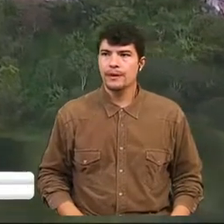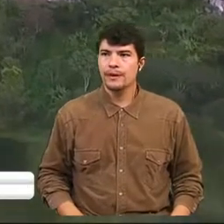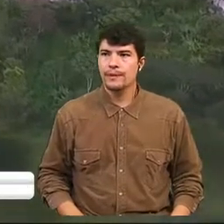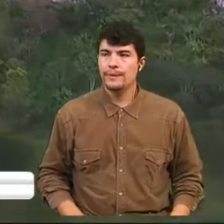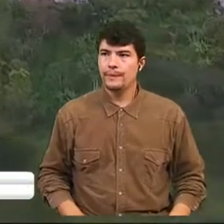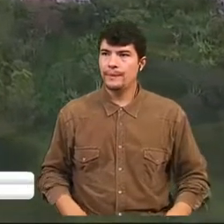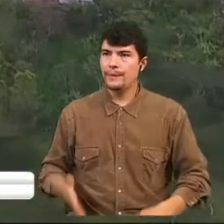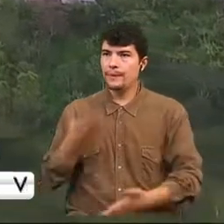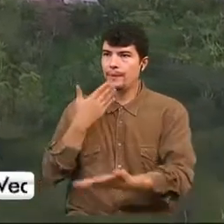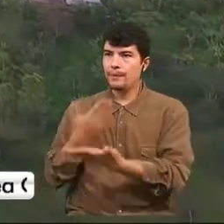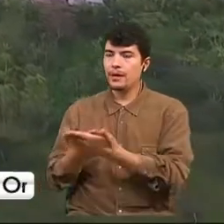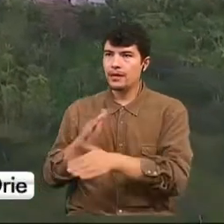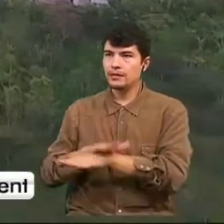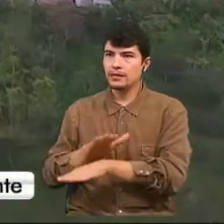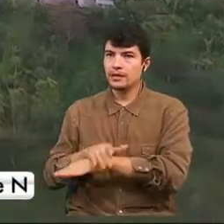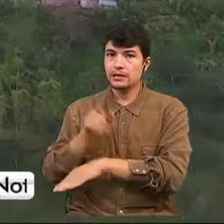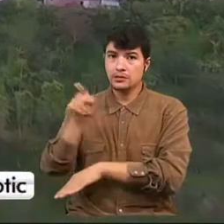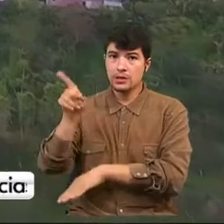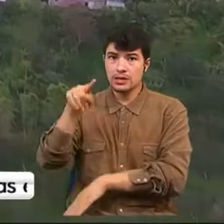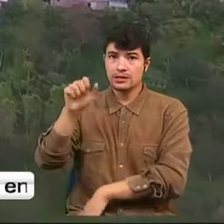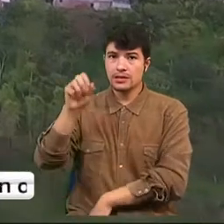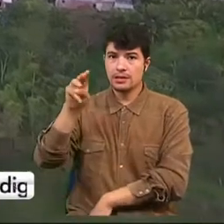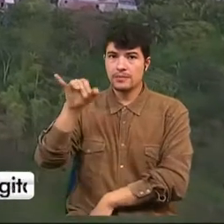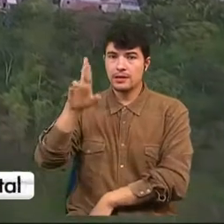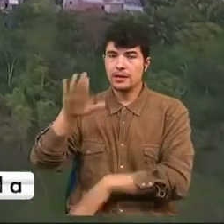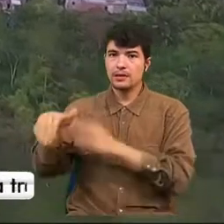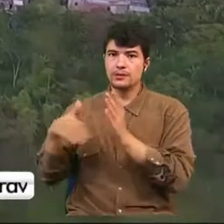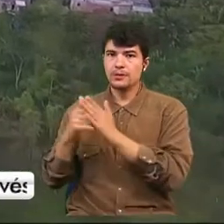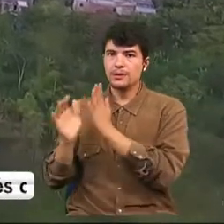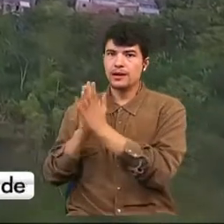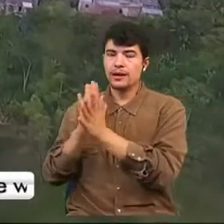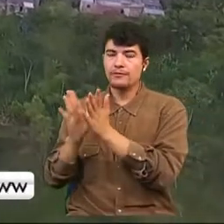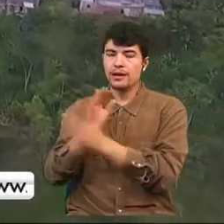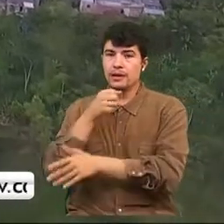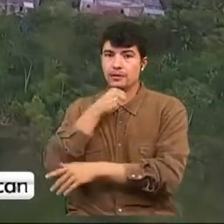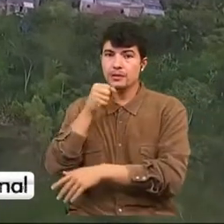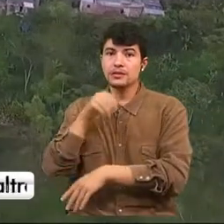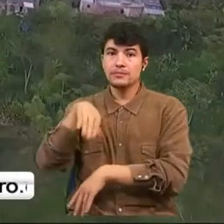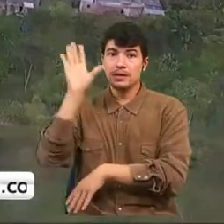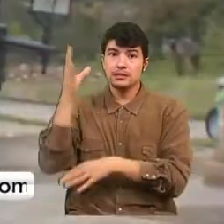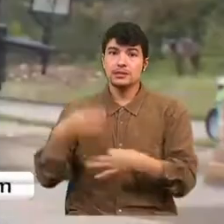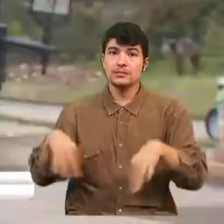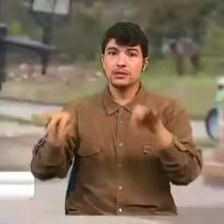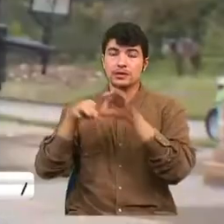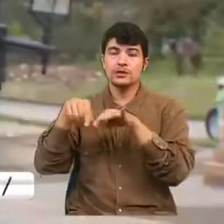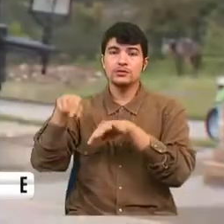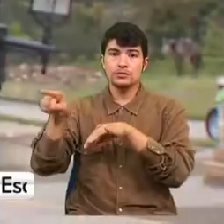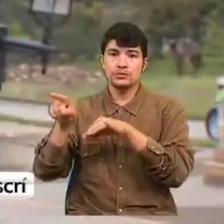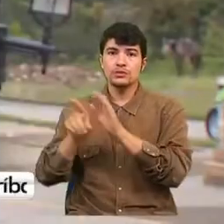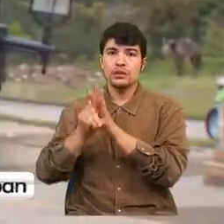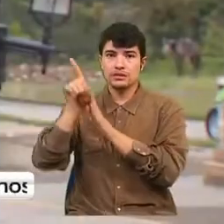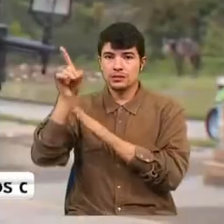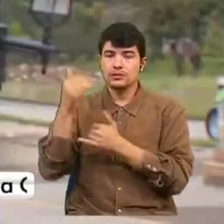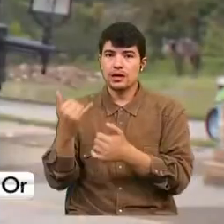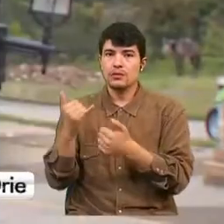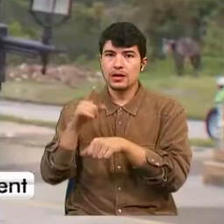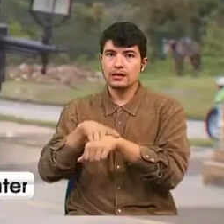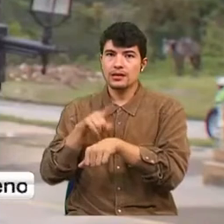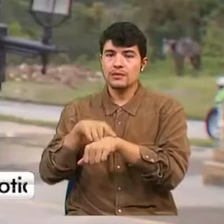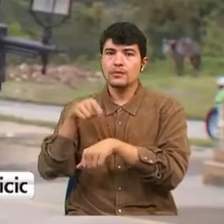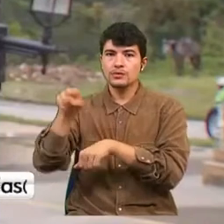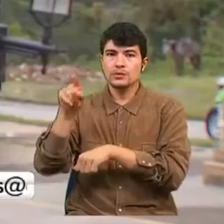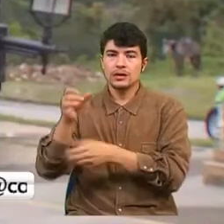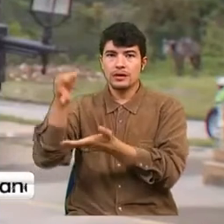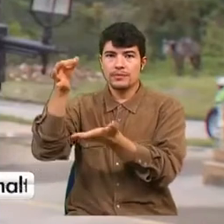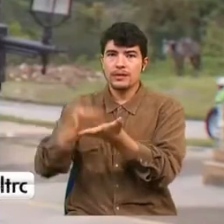Muy buenas tardes a Samir en Norte de Santander con toda la información y la noticia más importante que se estaba registrando a esta hora en la